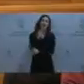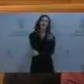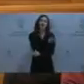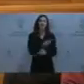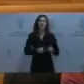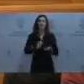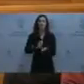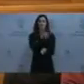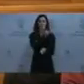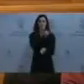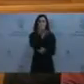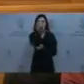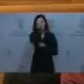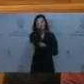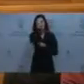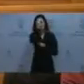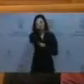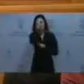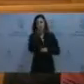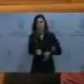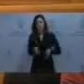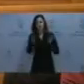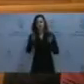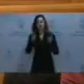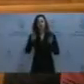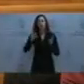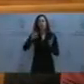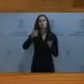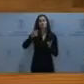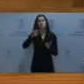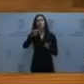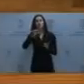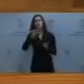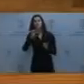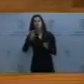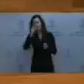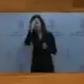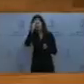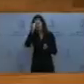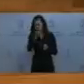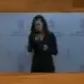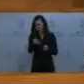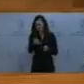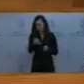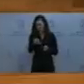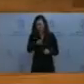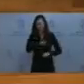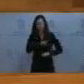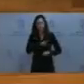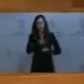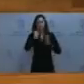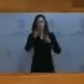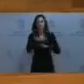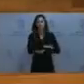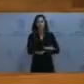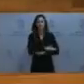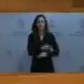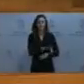por parte del Principado de Asturias a la empresa pública Sogepsa? Gracias. Para contestar tiene la palabra el Consejo de Gobierno.